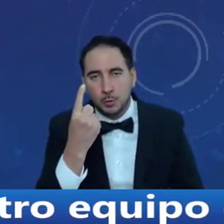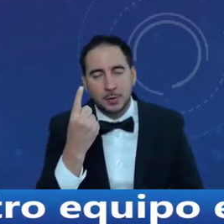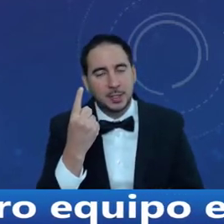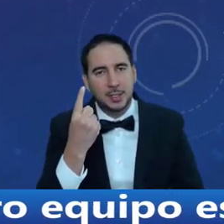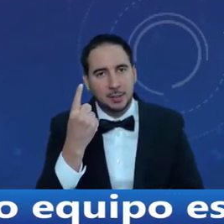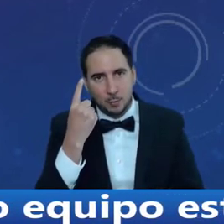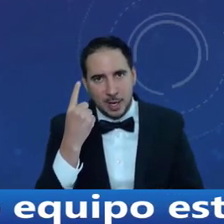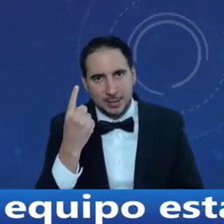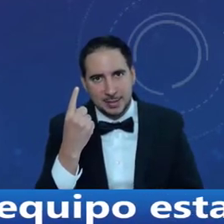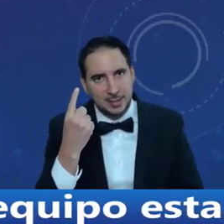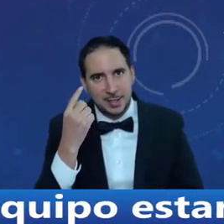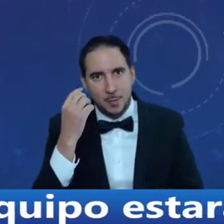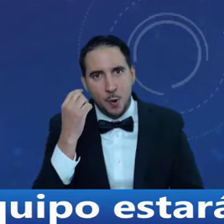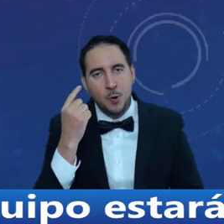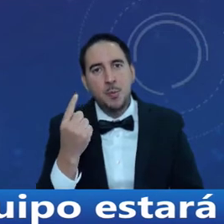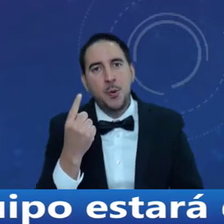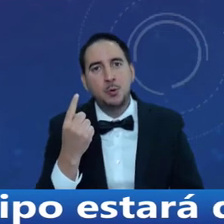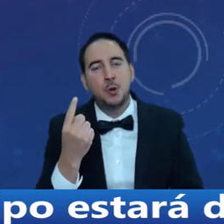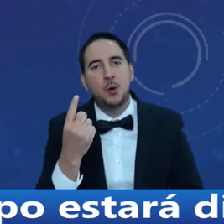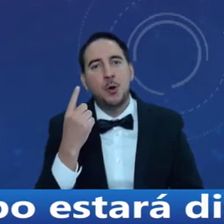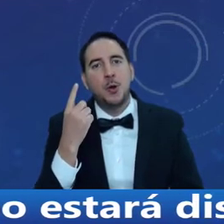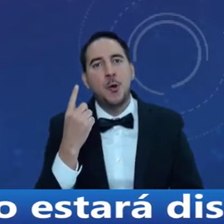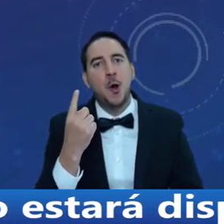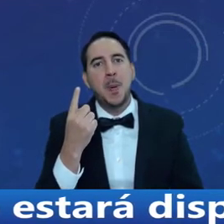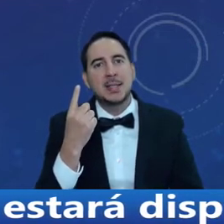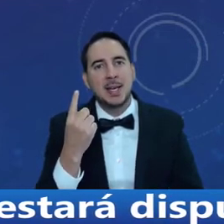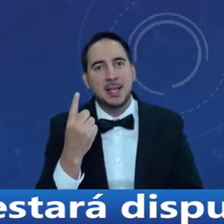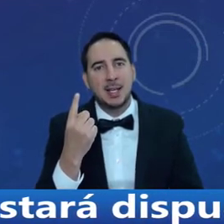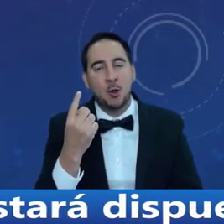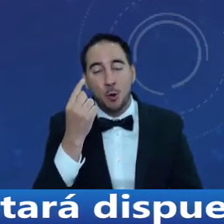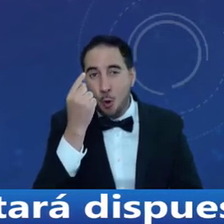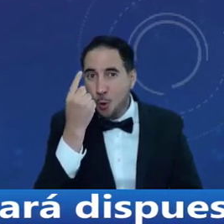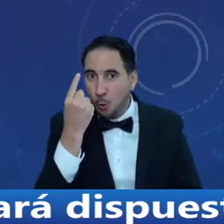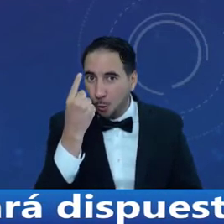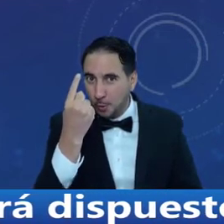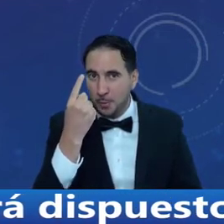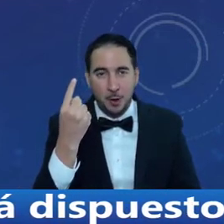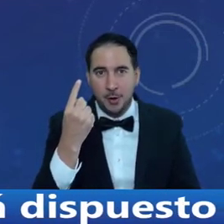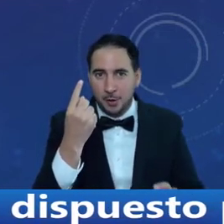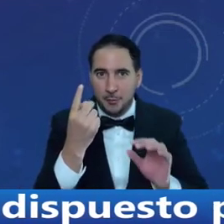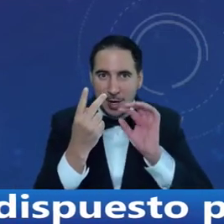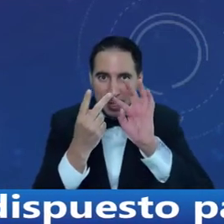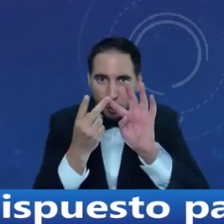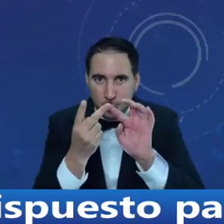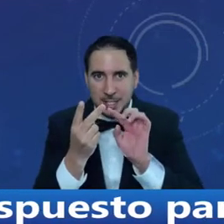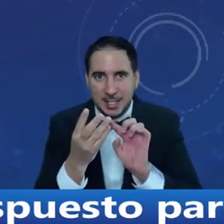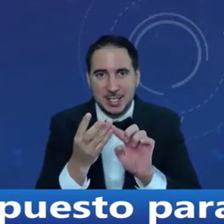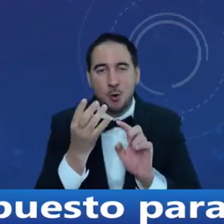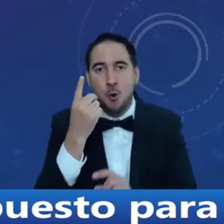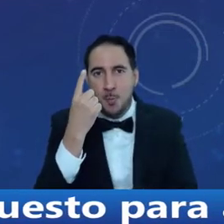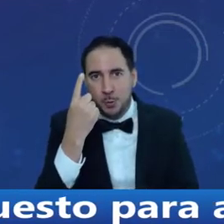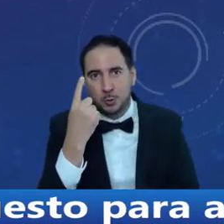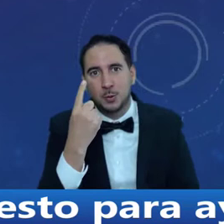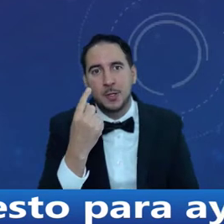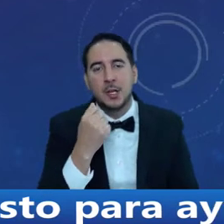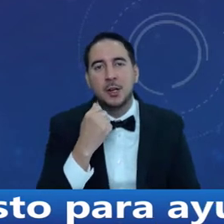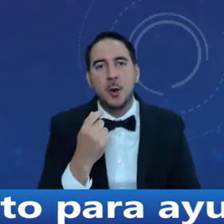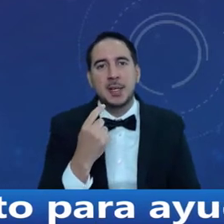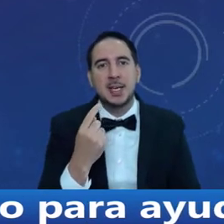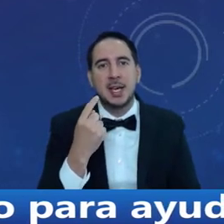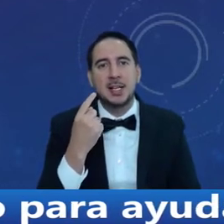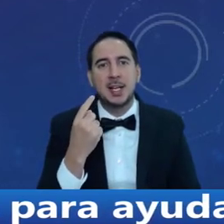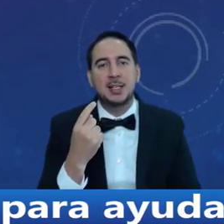punto, no pasé el estado. Uno. No fue ni dos ni tres. Un punto.